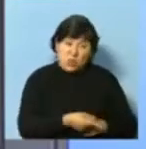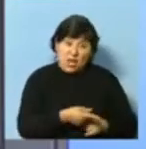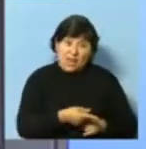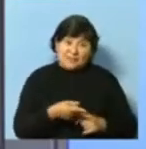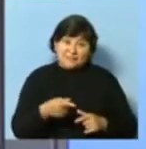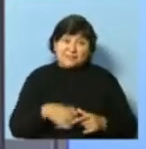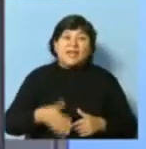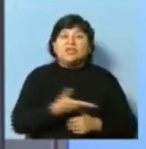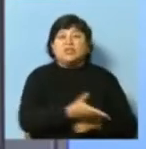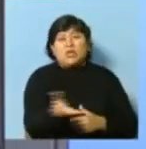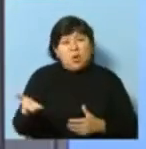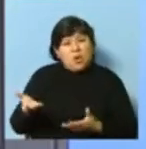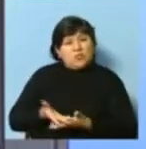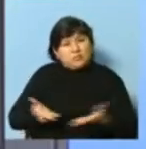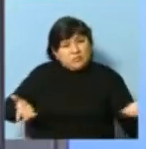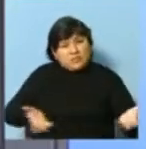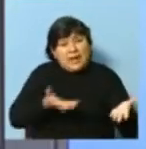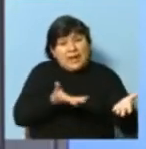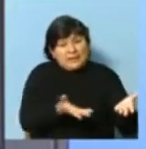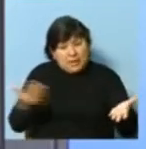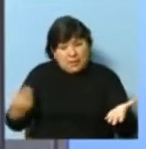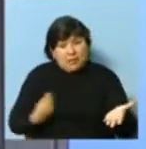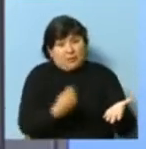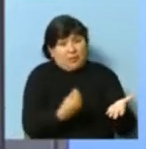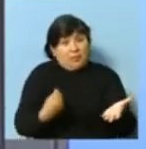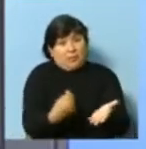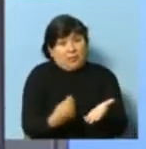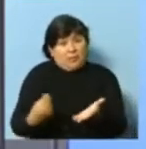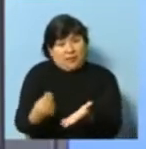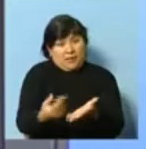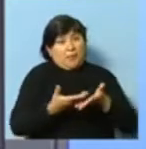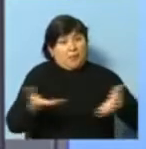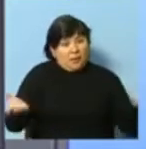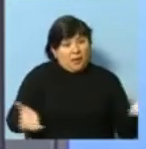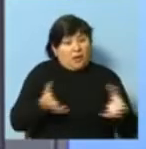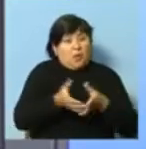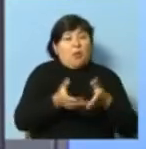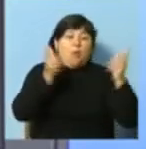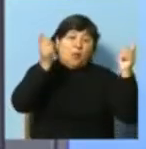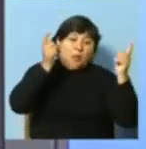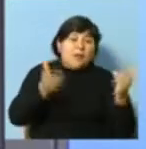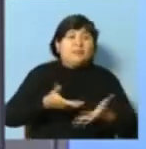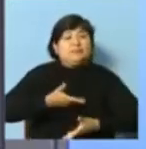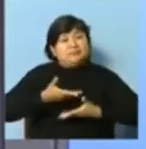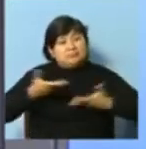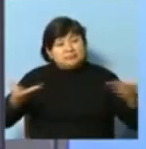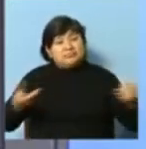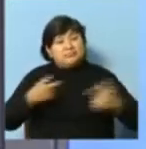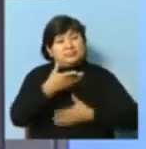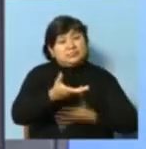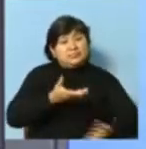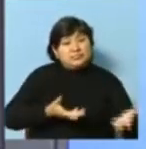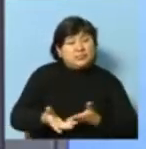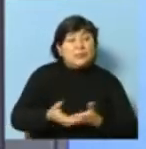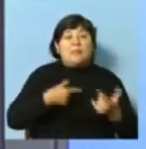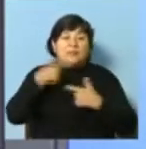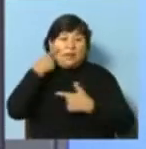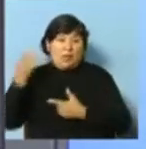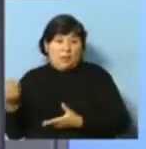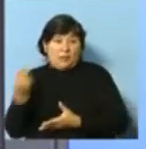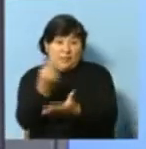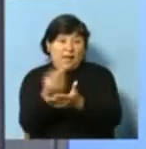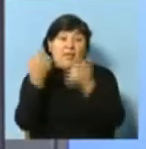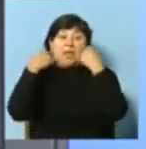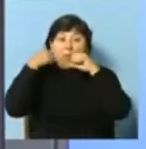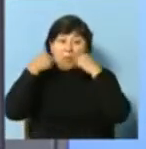plena de los espacios colectivos de los espacios para la recreación de apostar al deporte en algunos